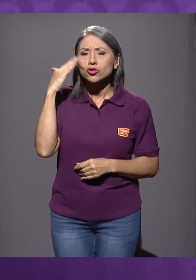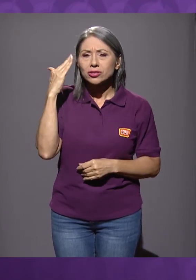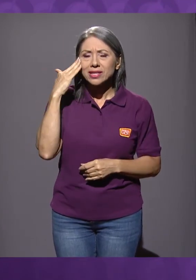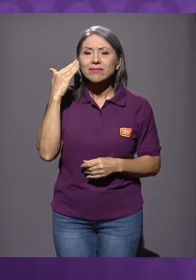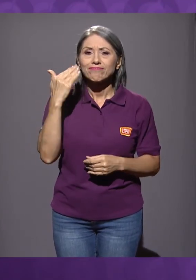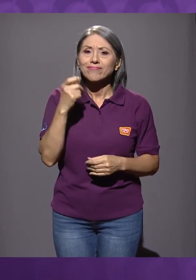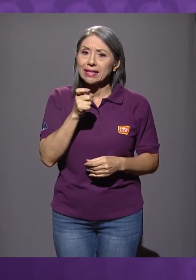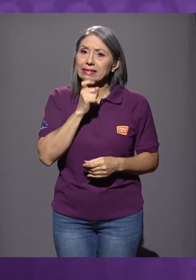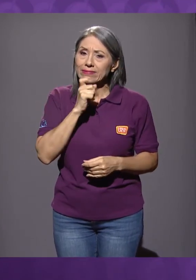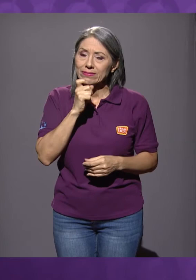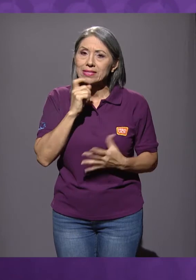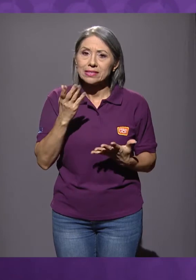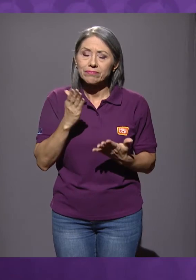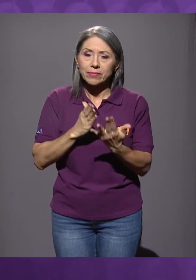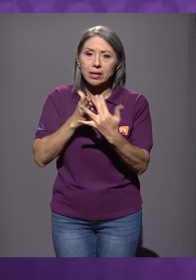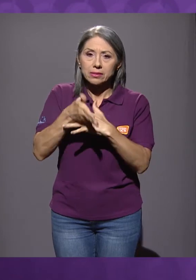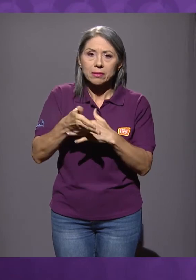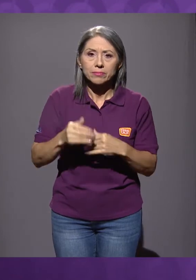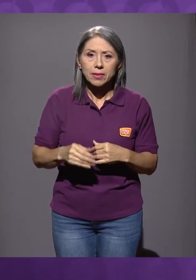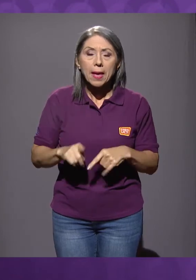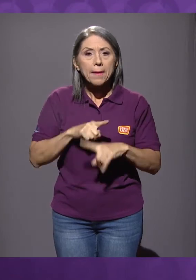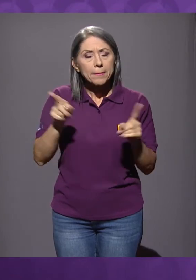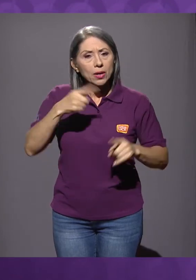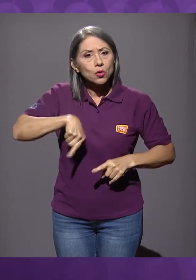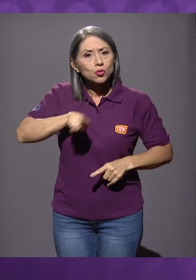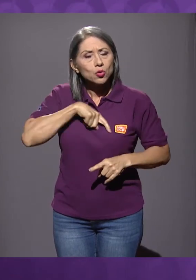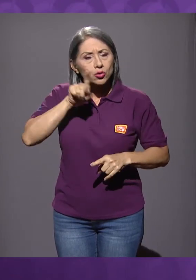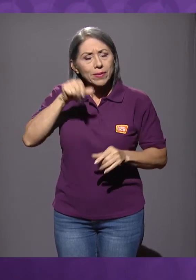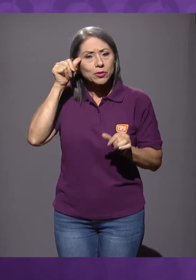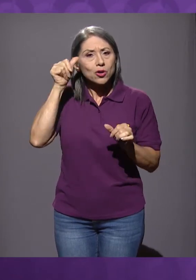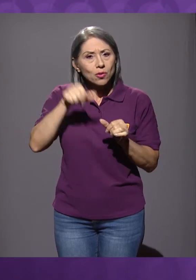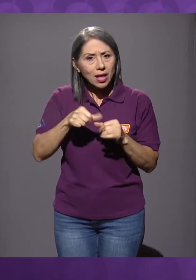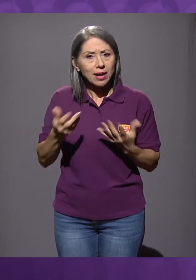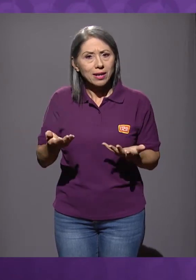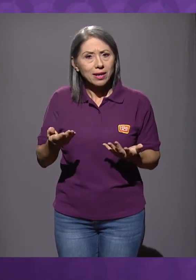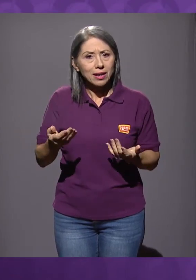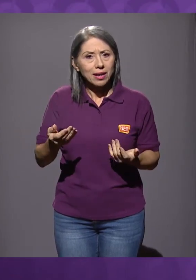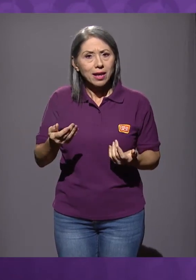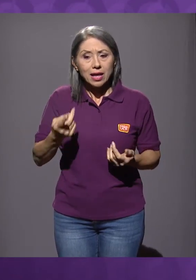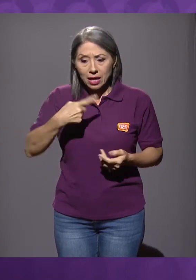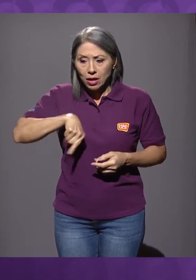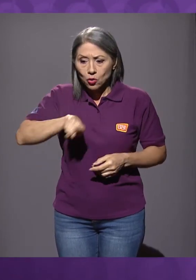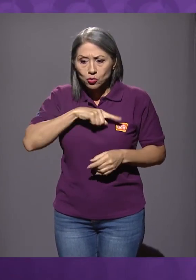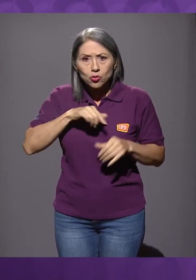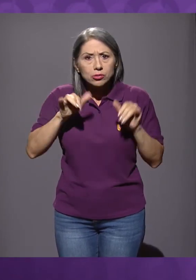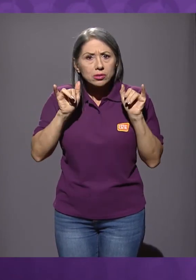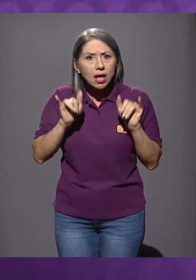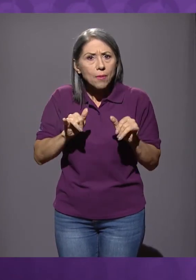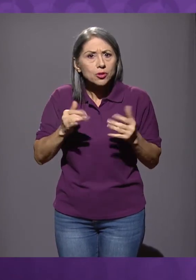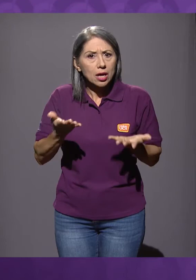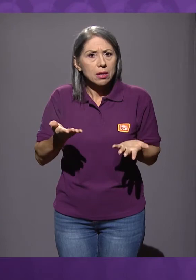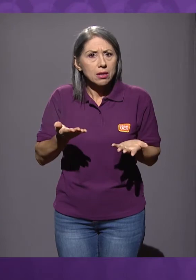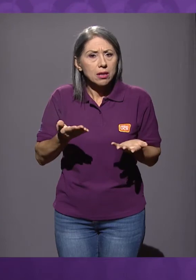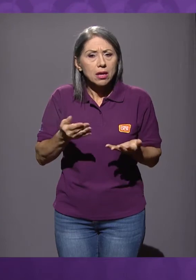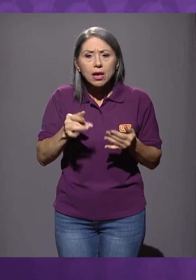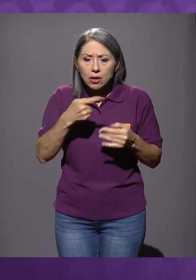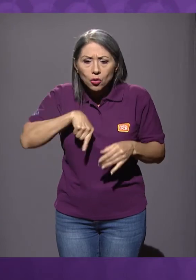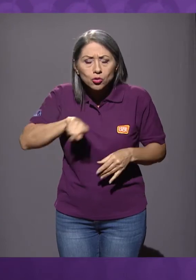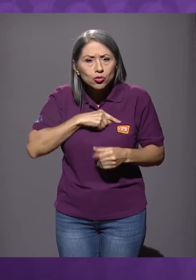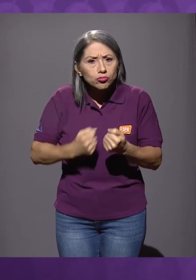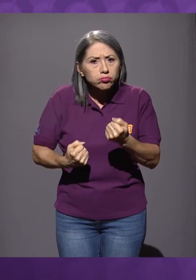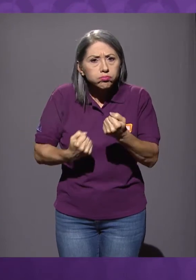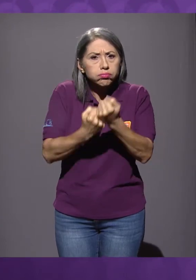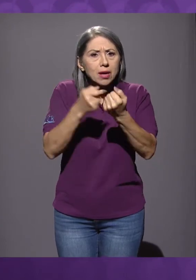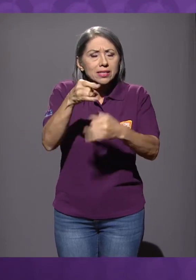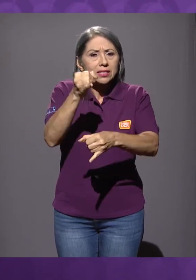sé que hay dificultades para el acceso, pero tenemos que recordar que para algo estamos nosotros y sostenemos esa institución que es muy